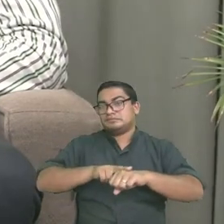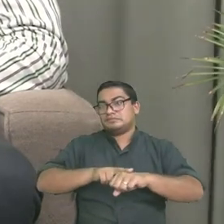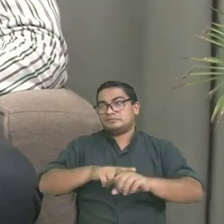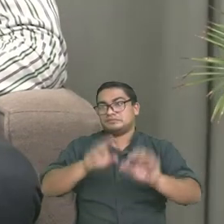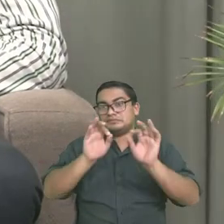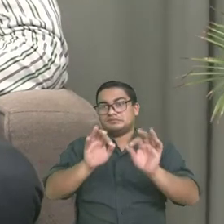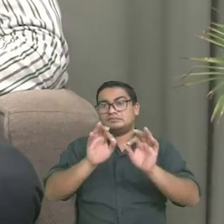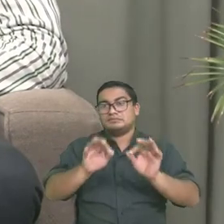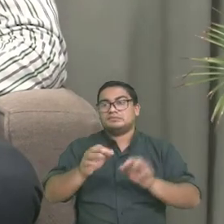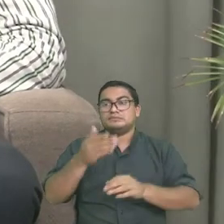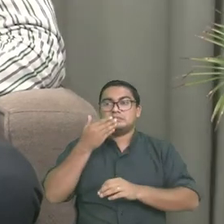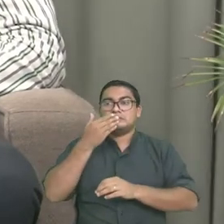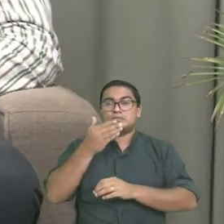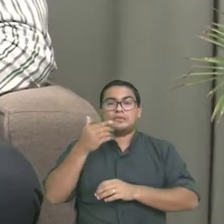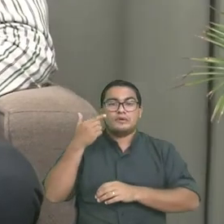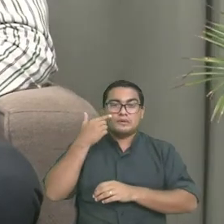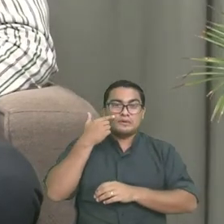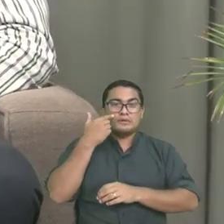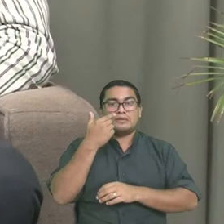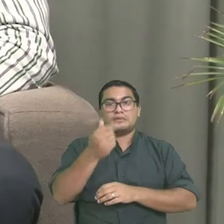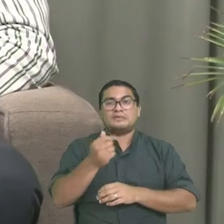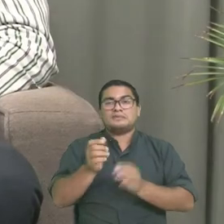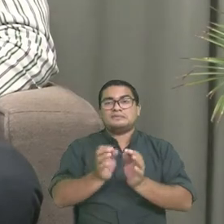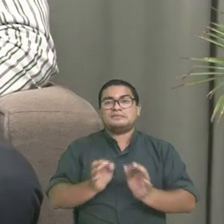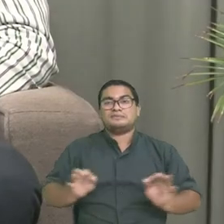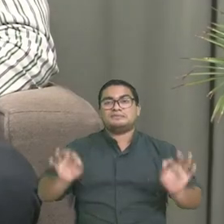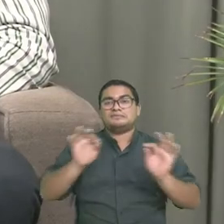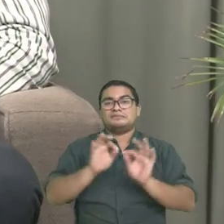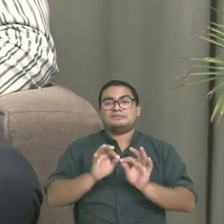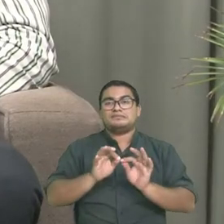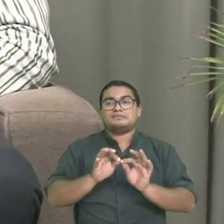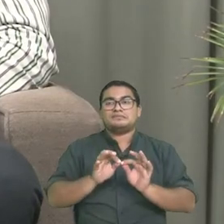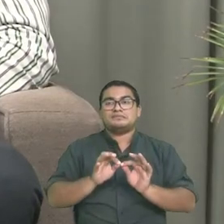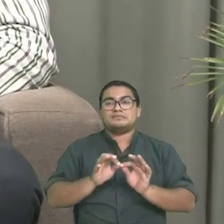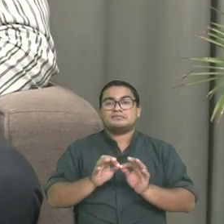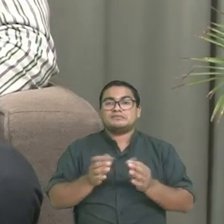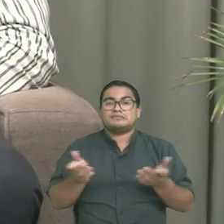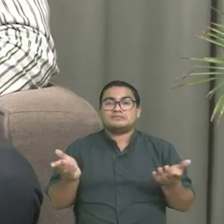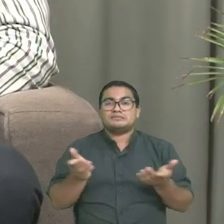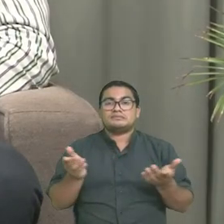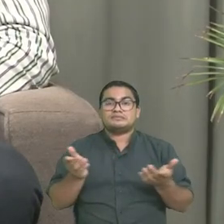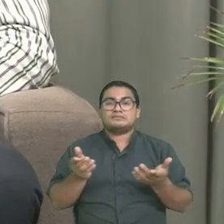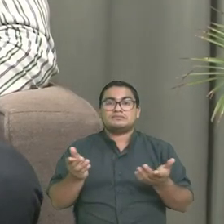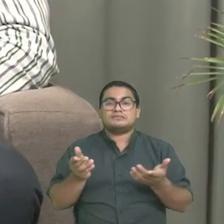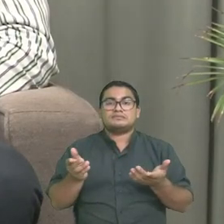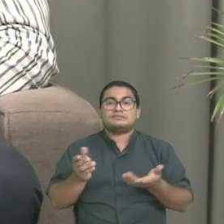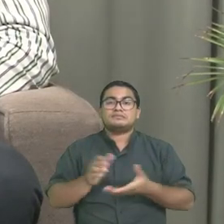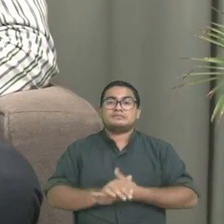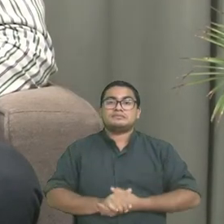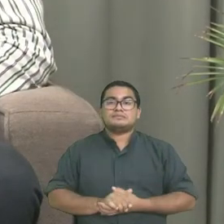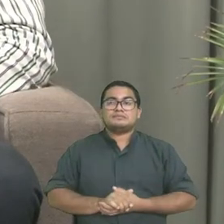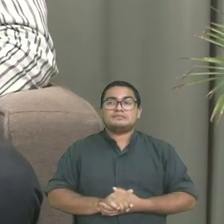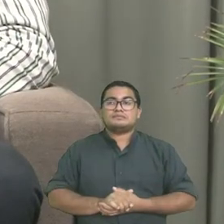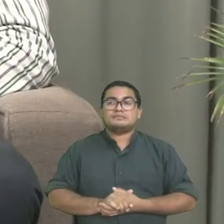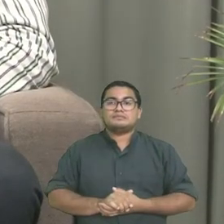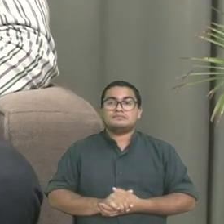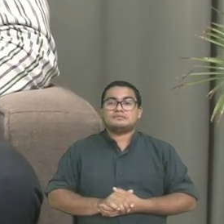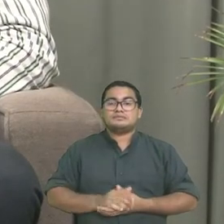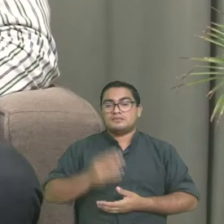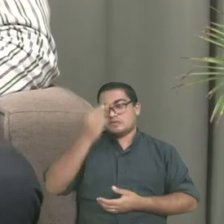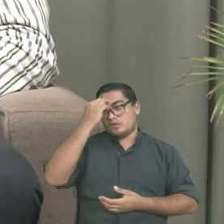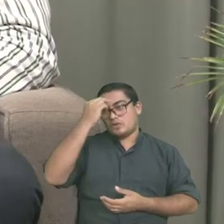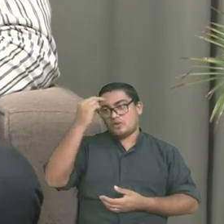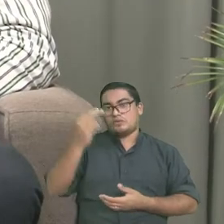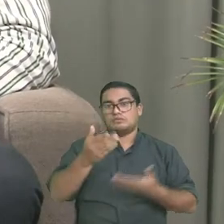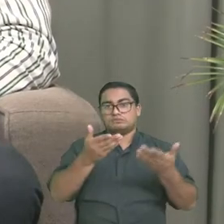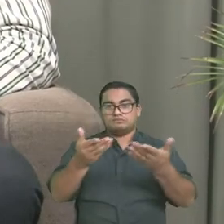eco de ese reconocimiento entregando esa medalla de oro y de honor a los trabajadores